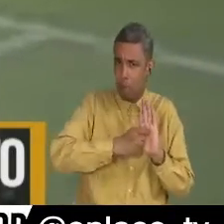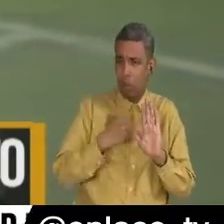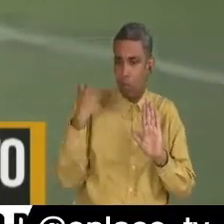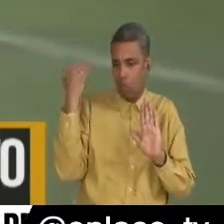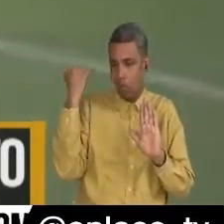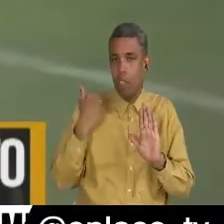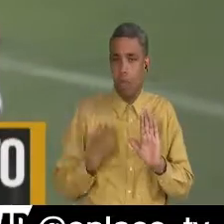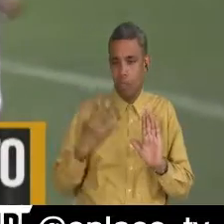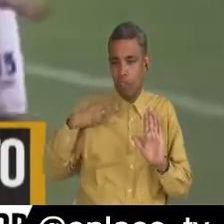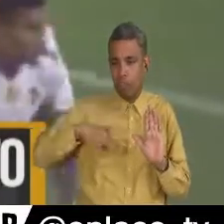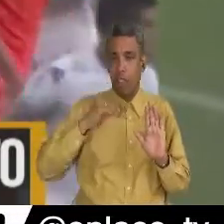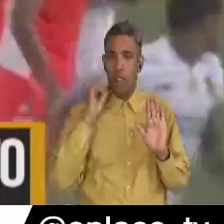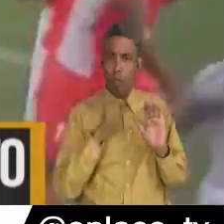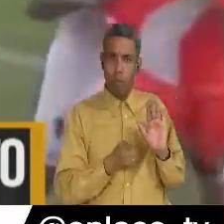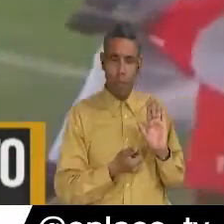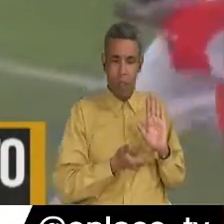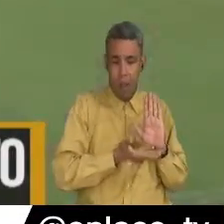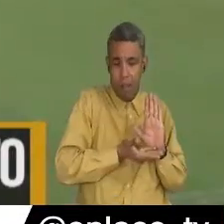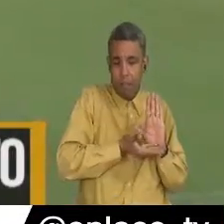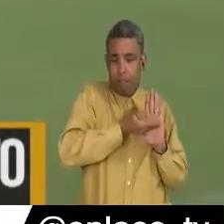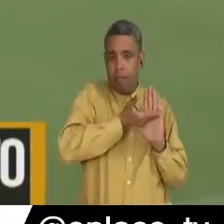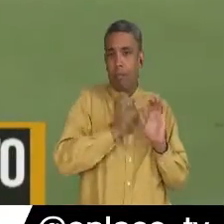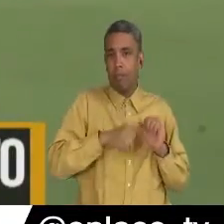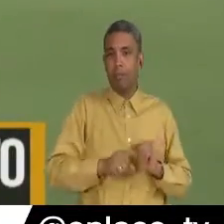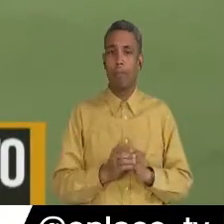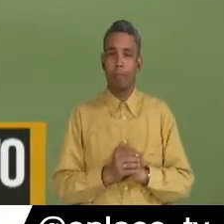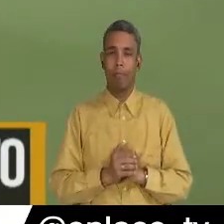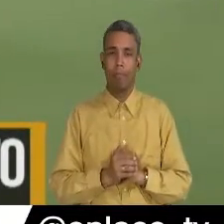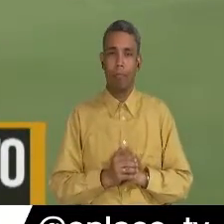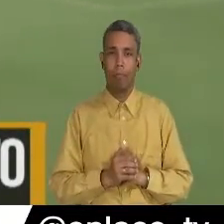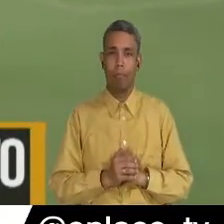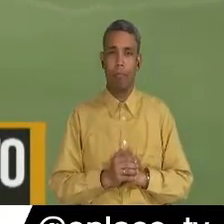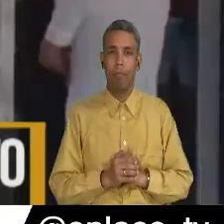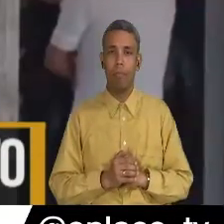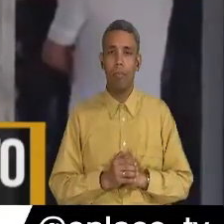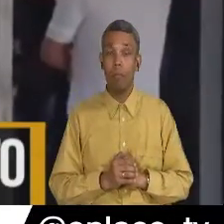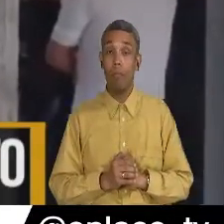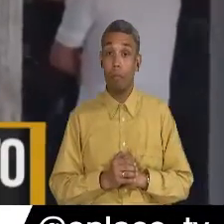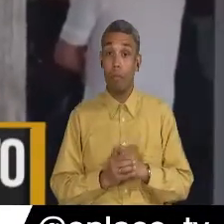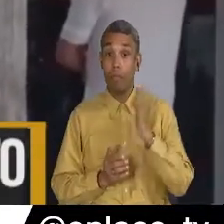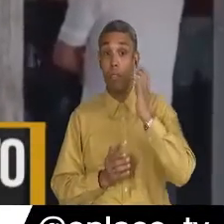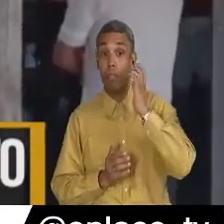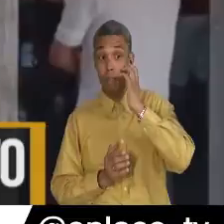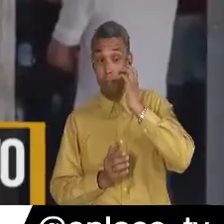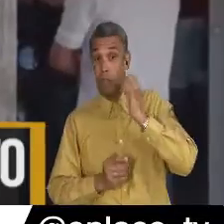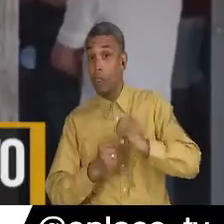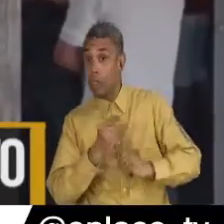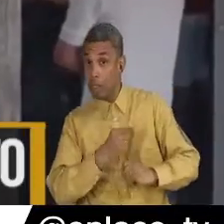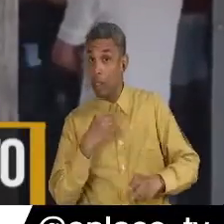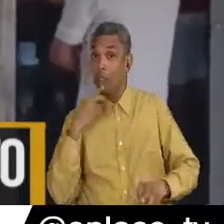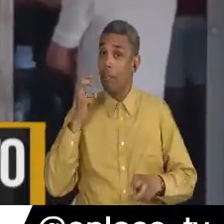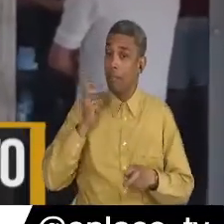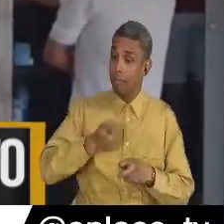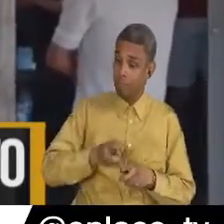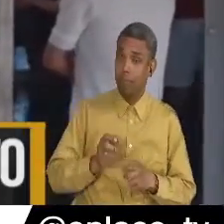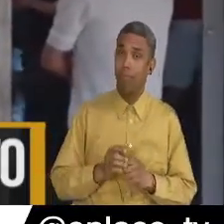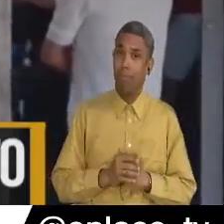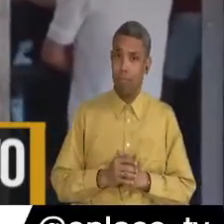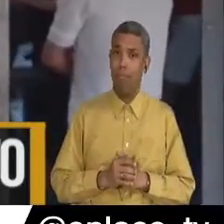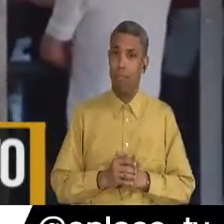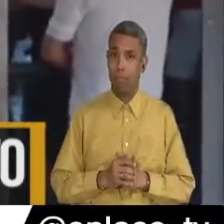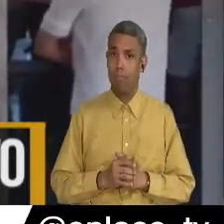domingo podamos ganar con Huila. Fue un rival pues bastante complicado, pero nosotros supimos pararnos bien en defensa. También, como bien lo decís, otro